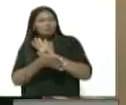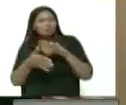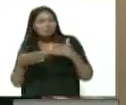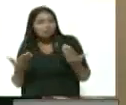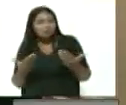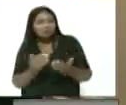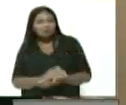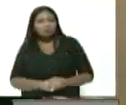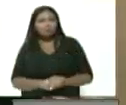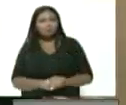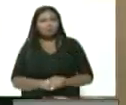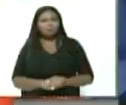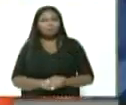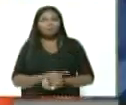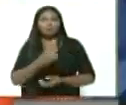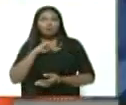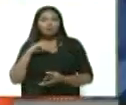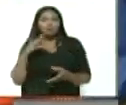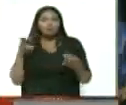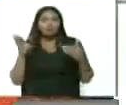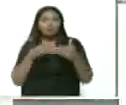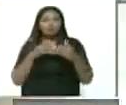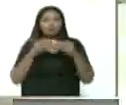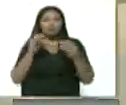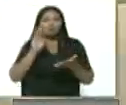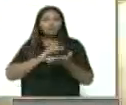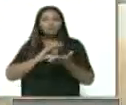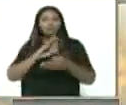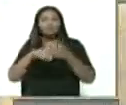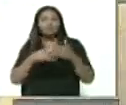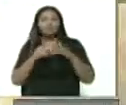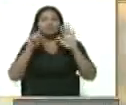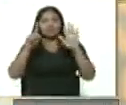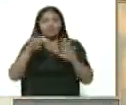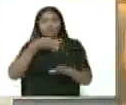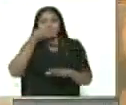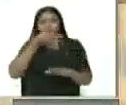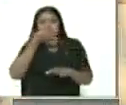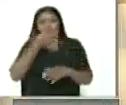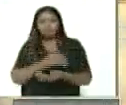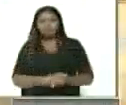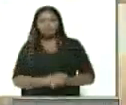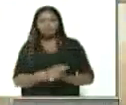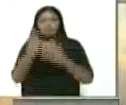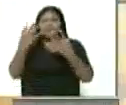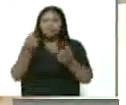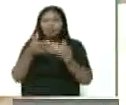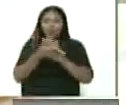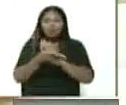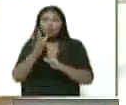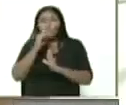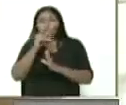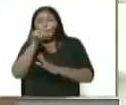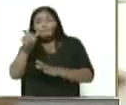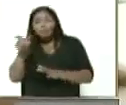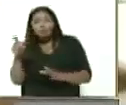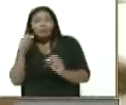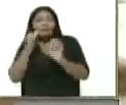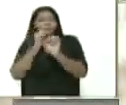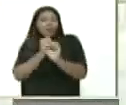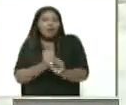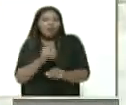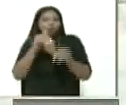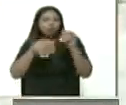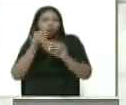cerrando su pongamos todos los centros a las 6 de la tarde en el entendido de que no hay personas esperando para sufragar